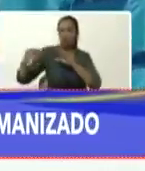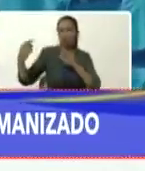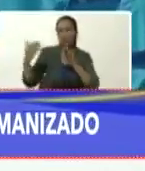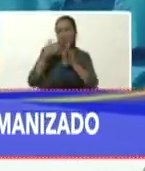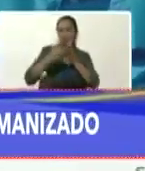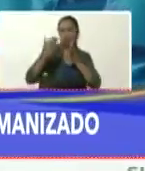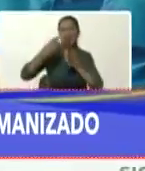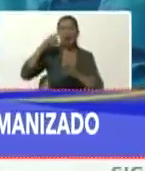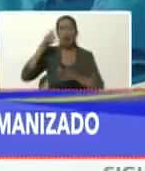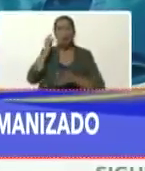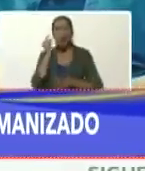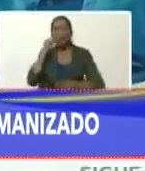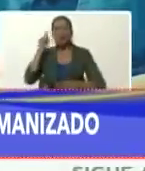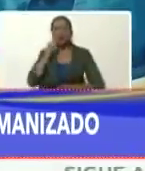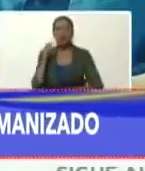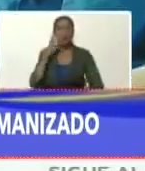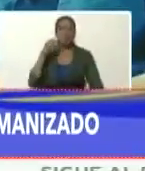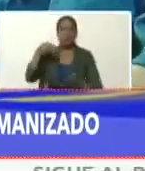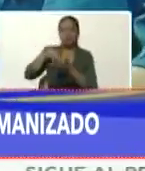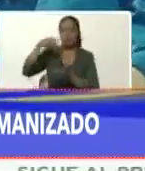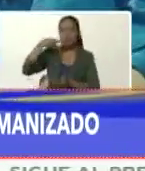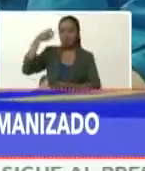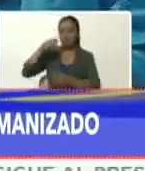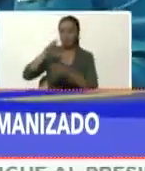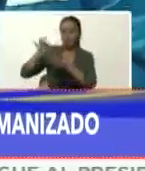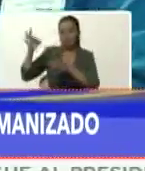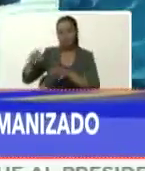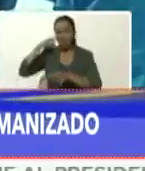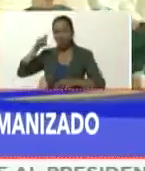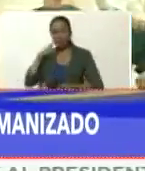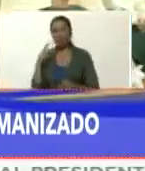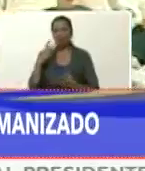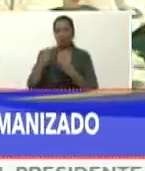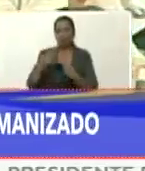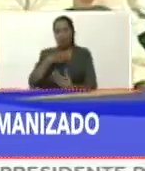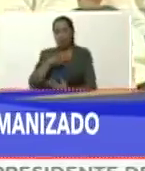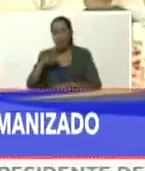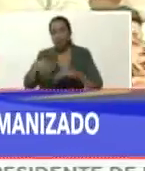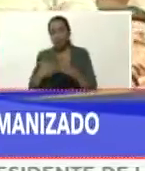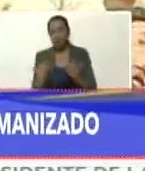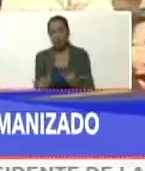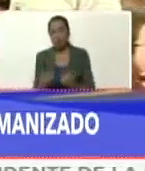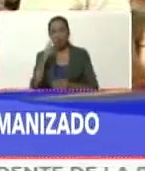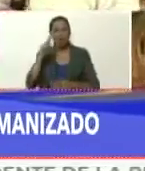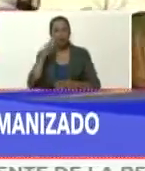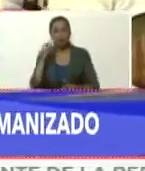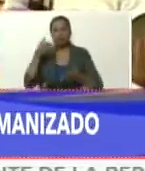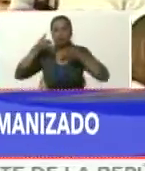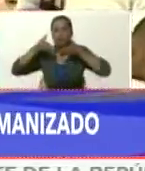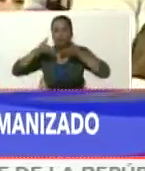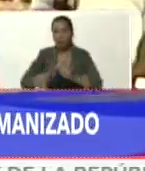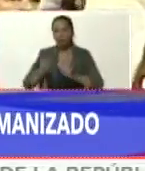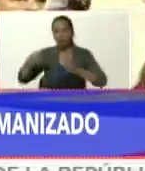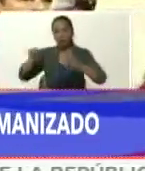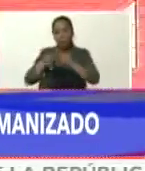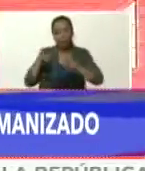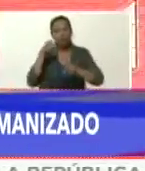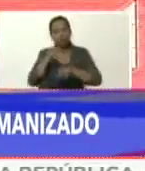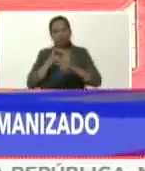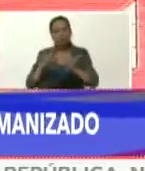haga a la mujer embarazada durante su embarazo, durante el parto. Es un delito grave.